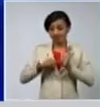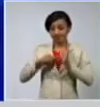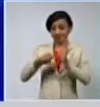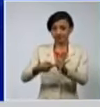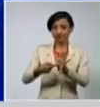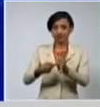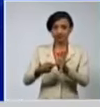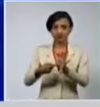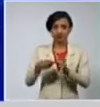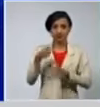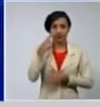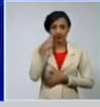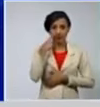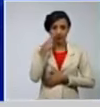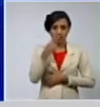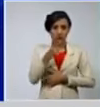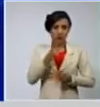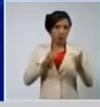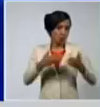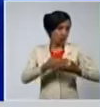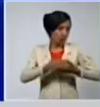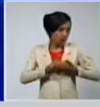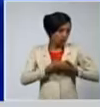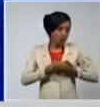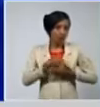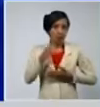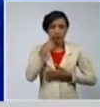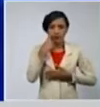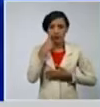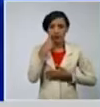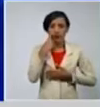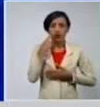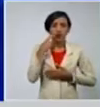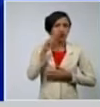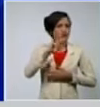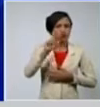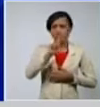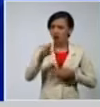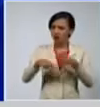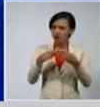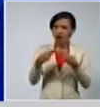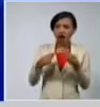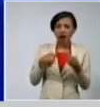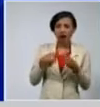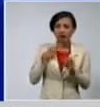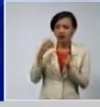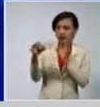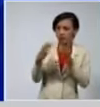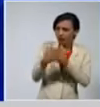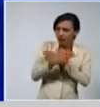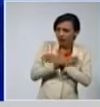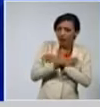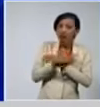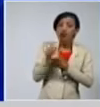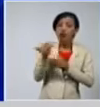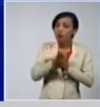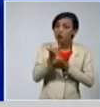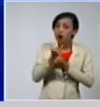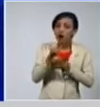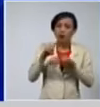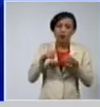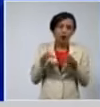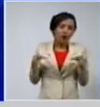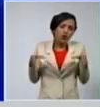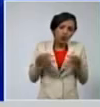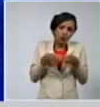pusieron a un lactante diciéndole que no lo protejan de esto, porque realmente ese es un grupo muy vulnerable y ese es